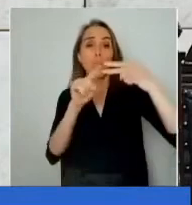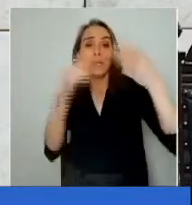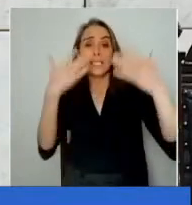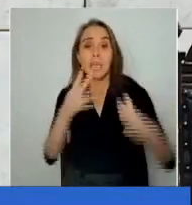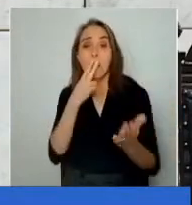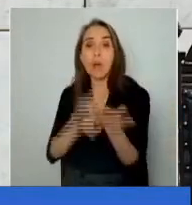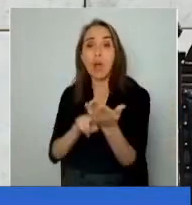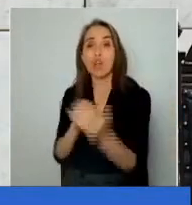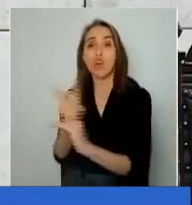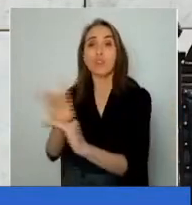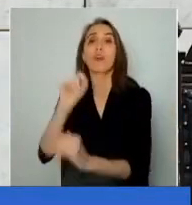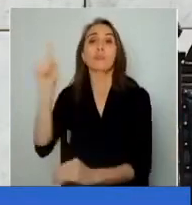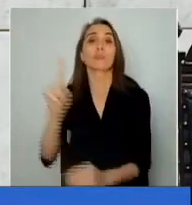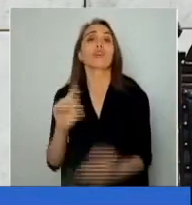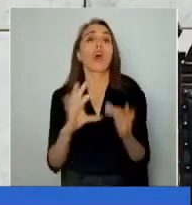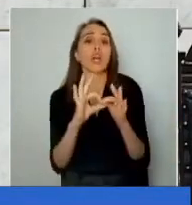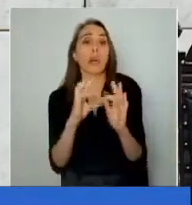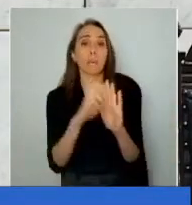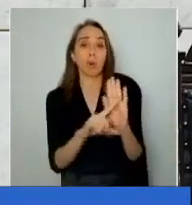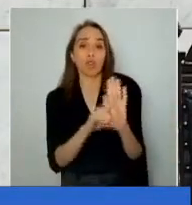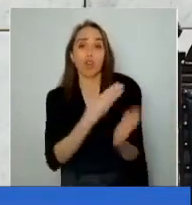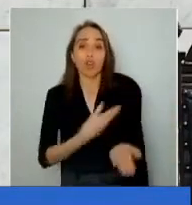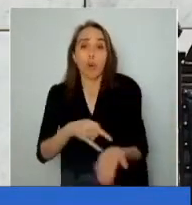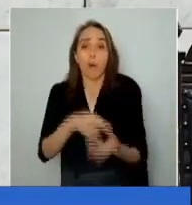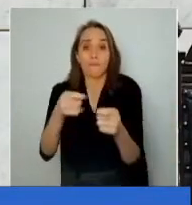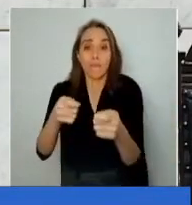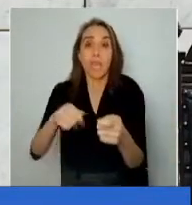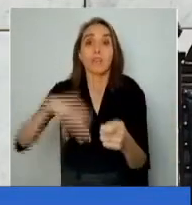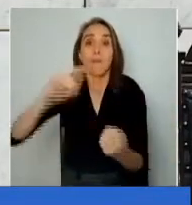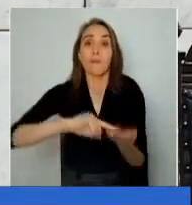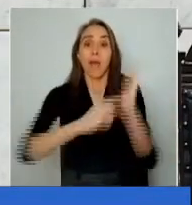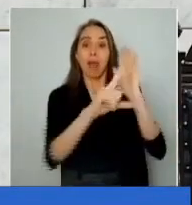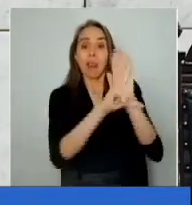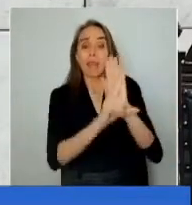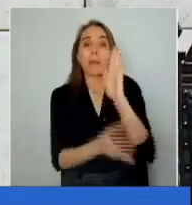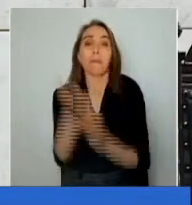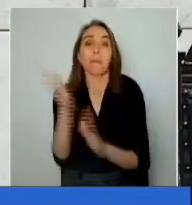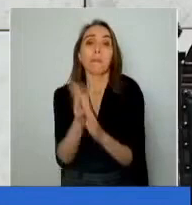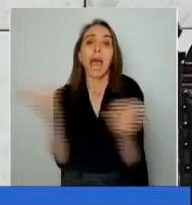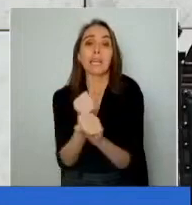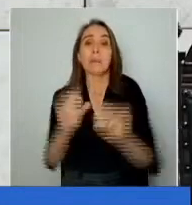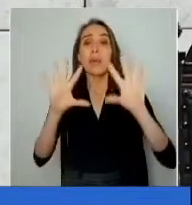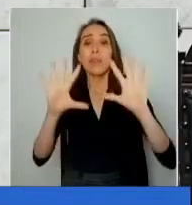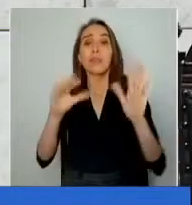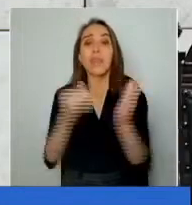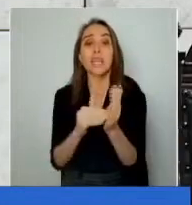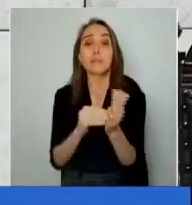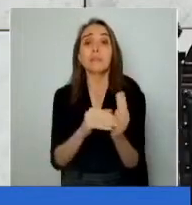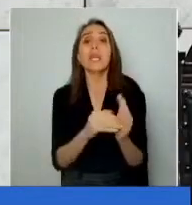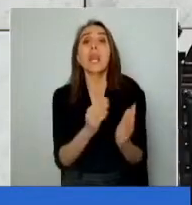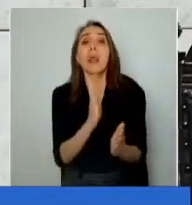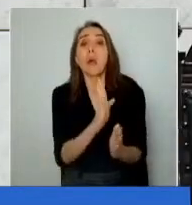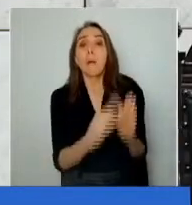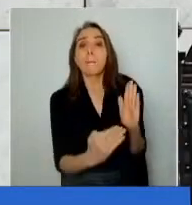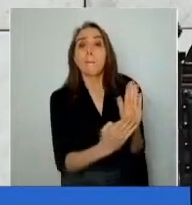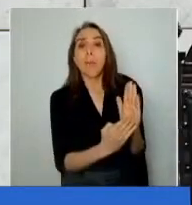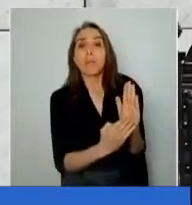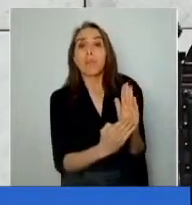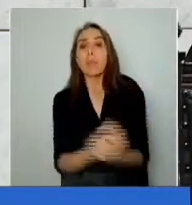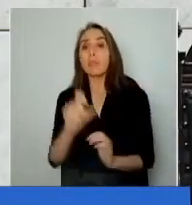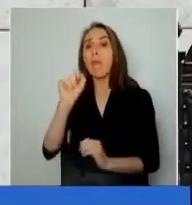gobierno se agilizarán las más de diez mil procesos de expulsión pendientes en Chile